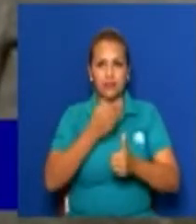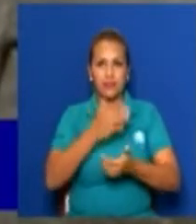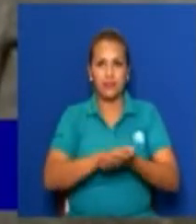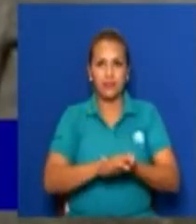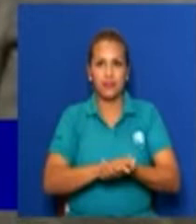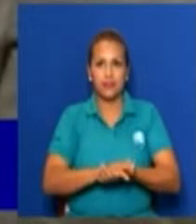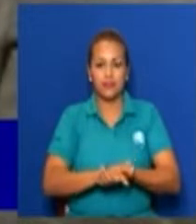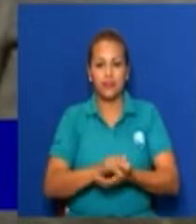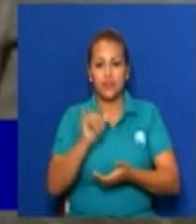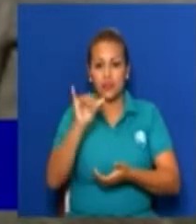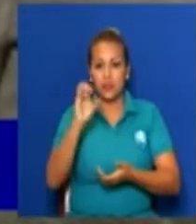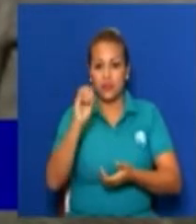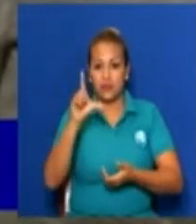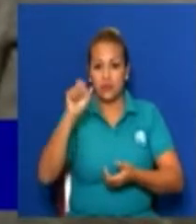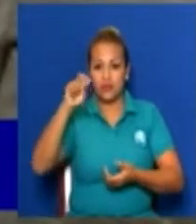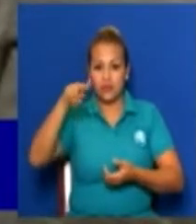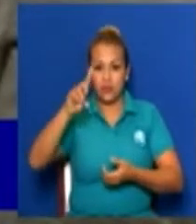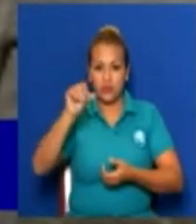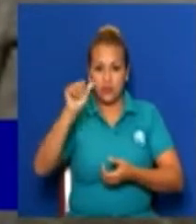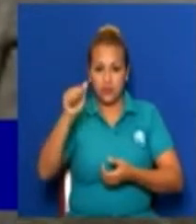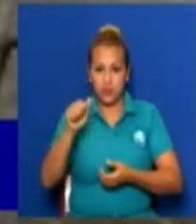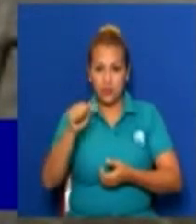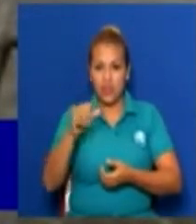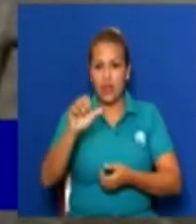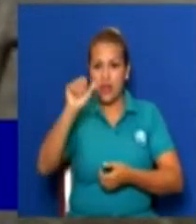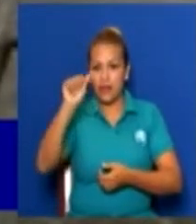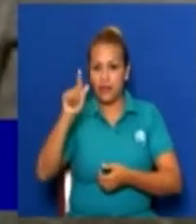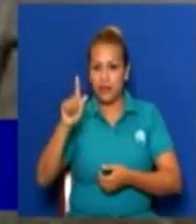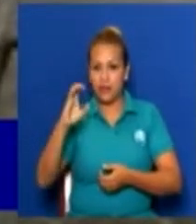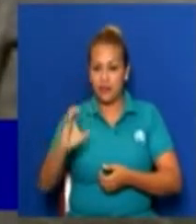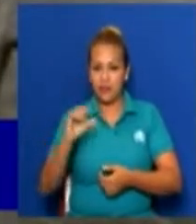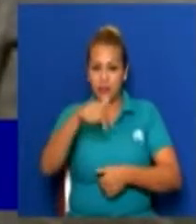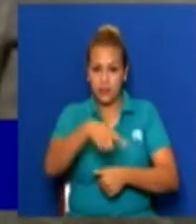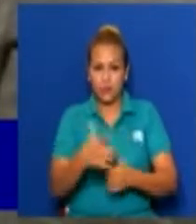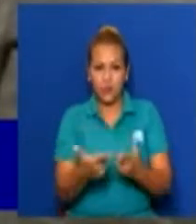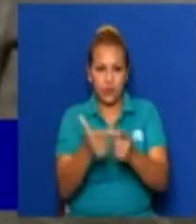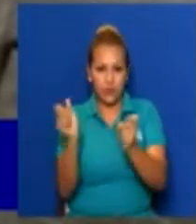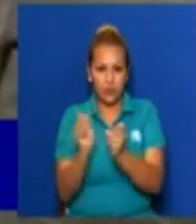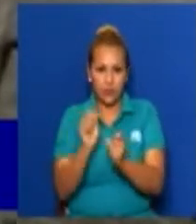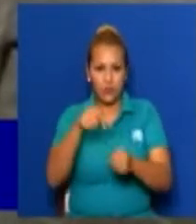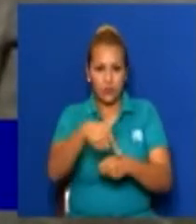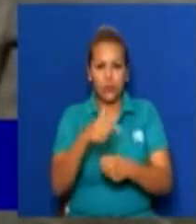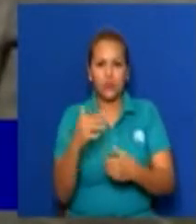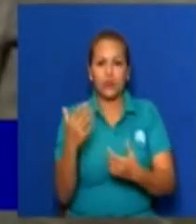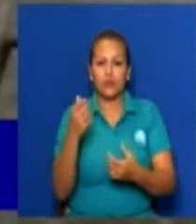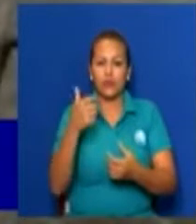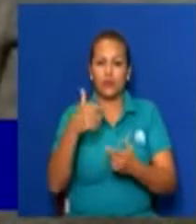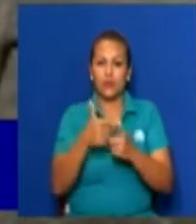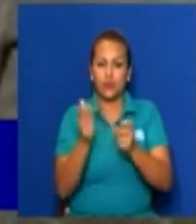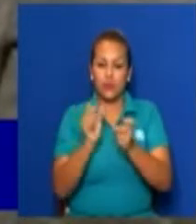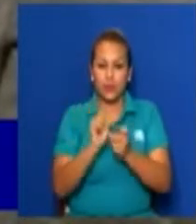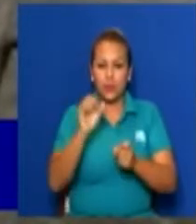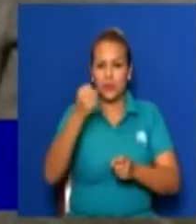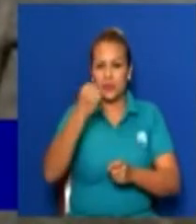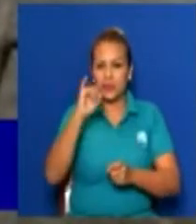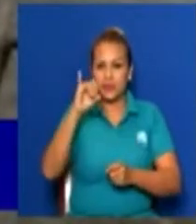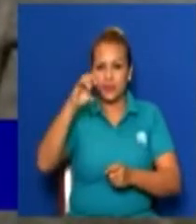soy Yolanda Area, soy de la ATC y hago parte del Comité de Mujeres Sindicalistas.